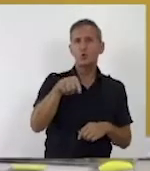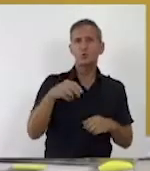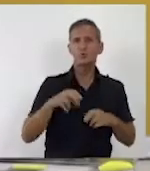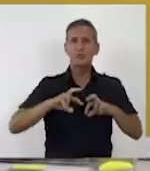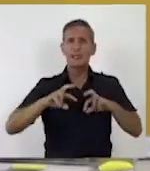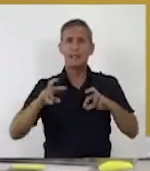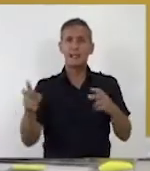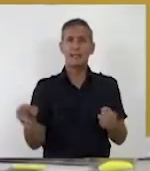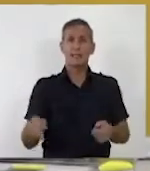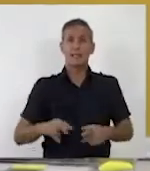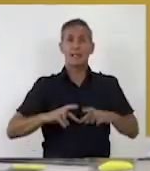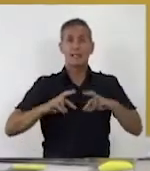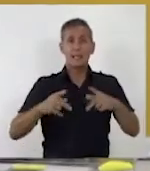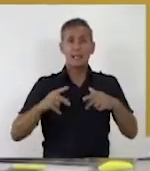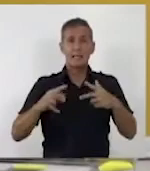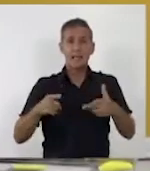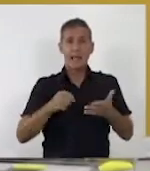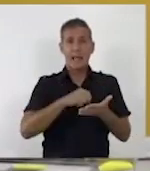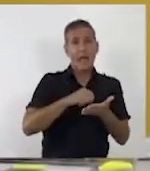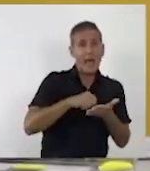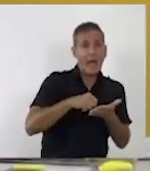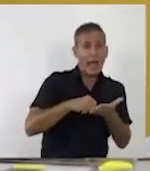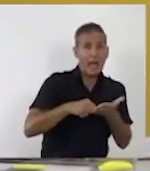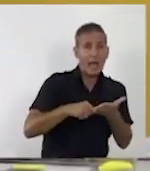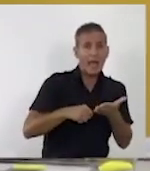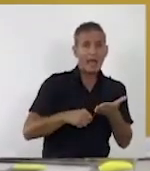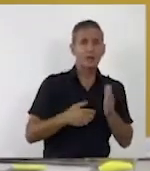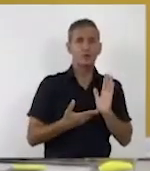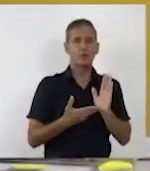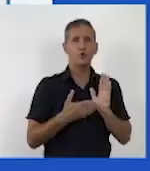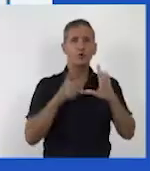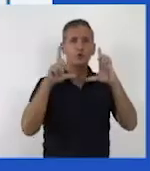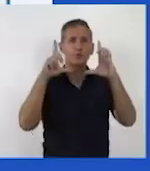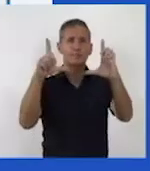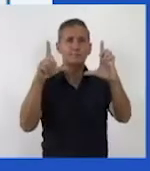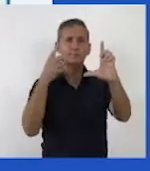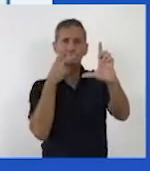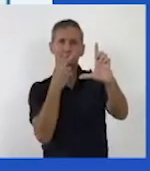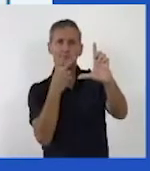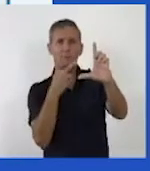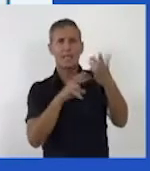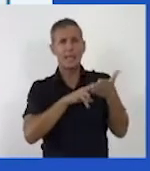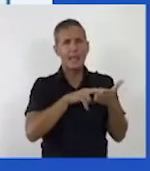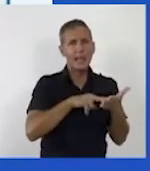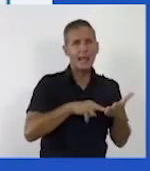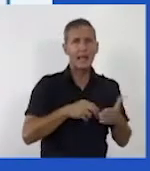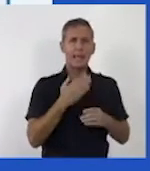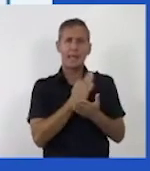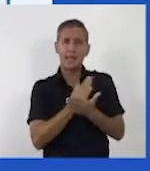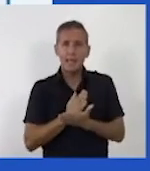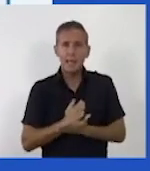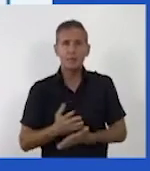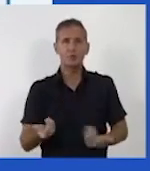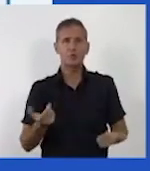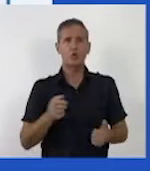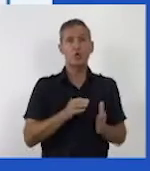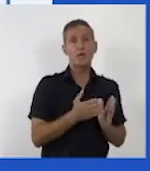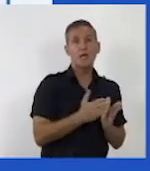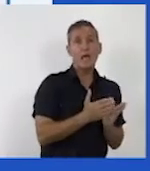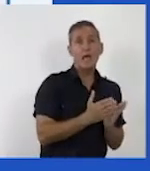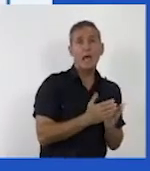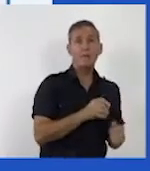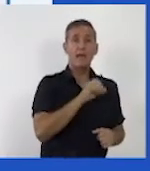y me interesa mucho que anoten lo que les estoy presentando en pantalla vuelvan a leer ya estudiar la